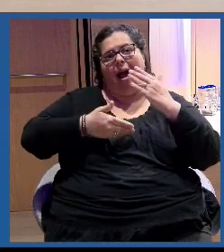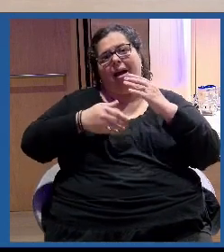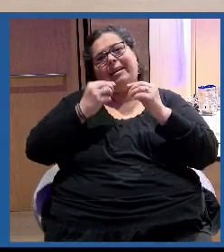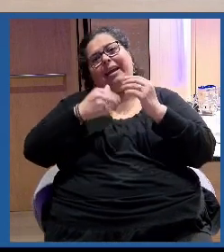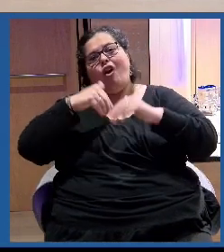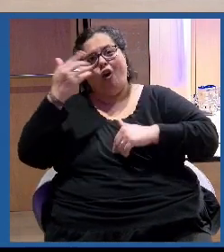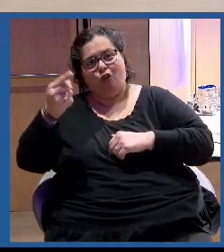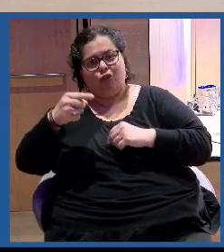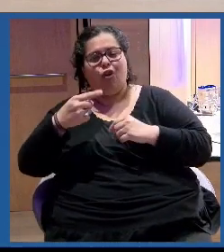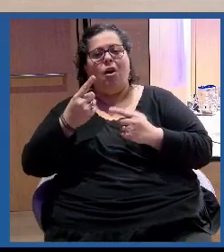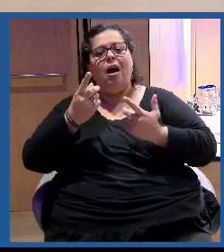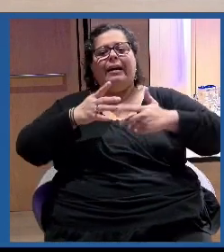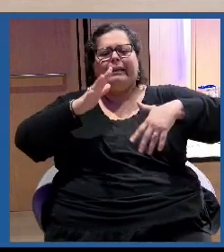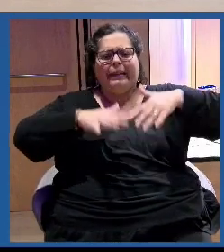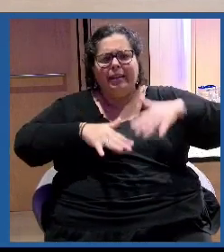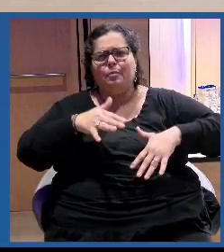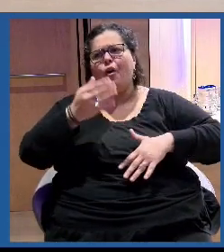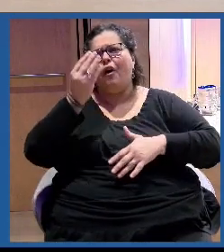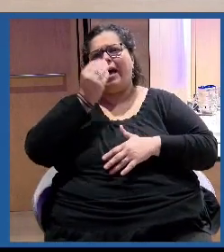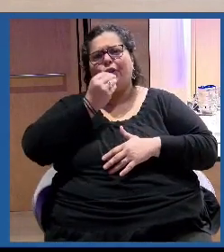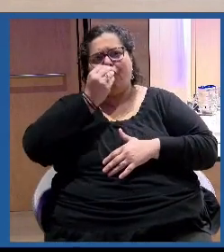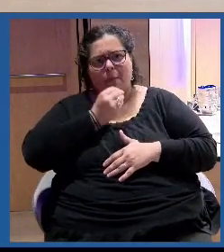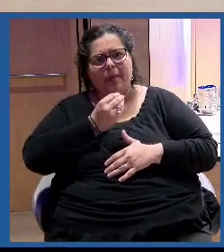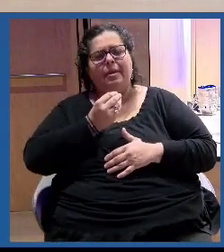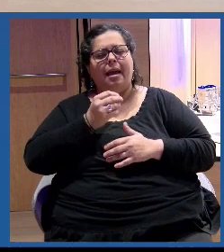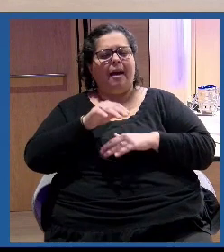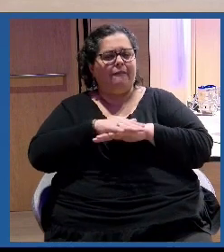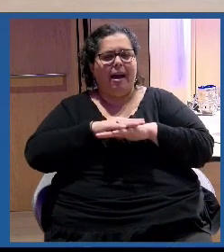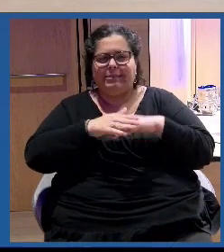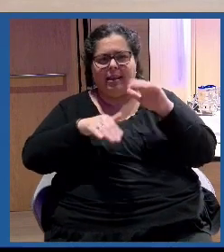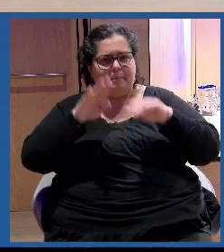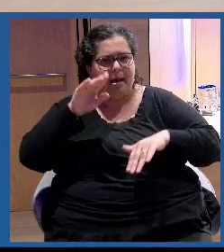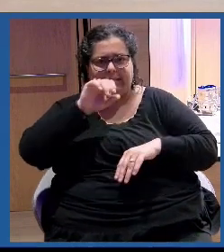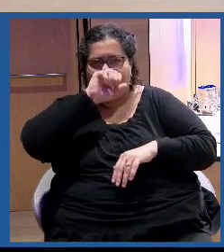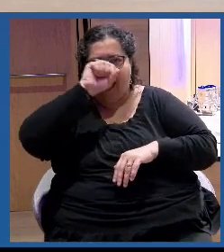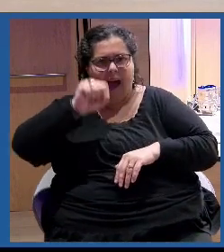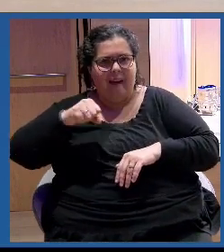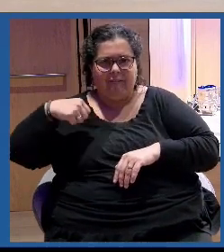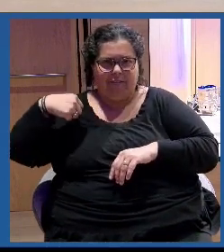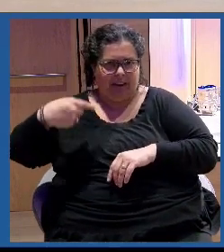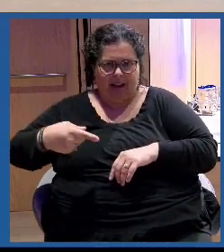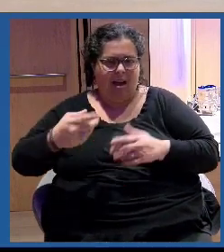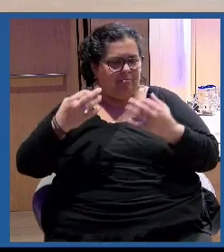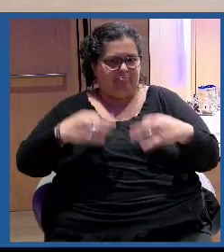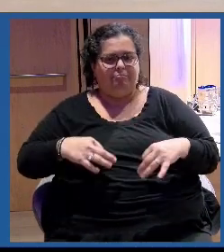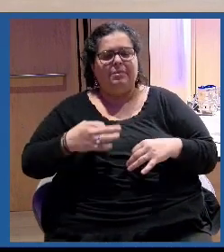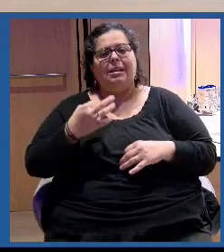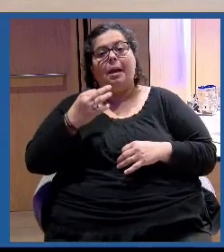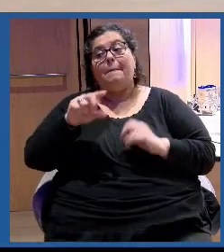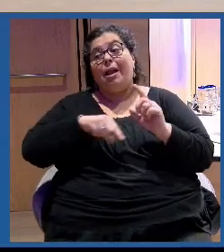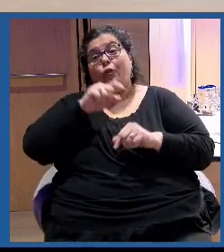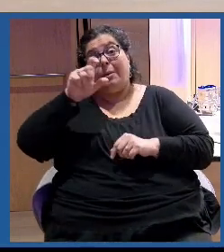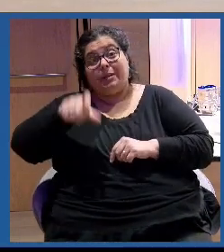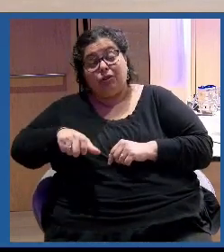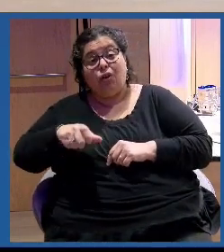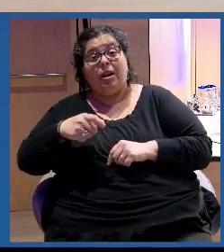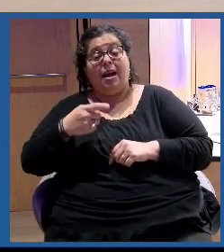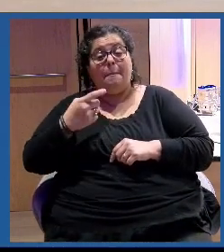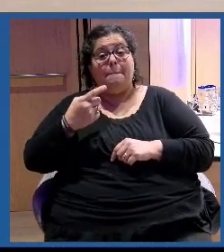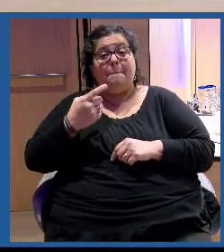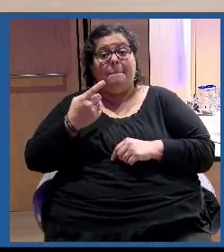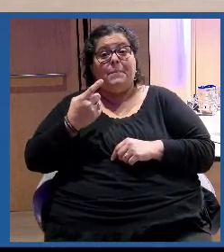base africana, y para alguien que no sea afro puede sonar a lo mismo y verse lo